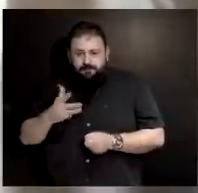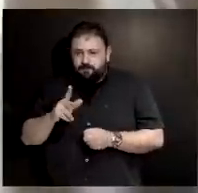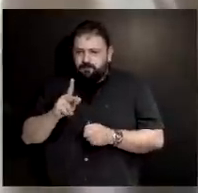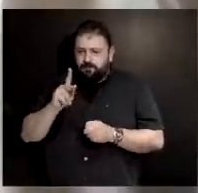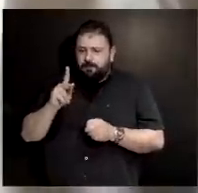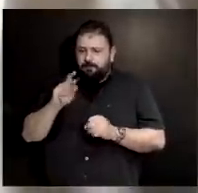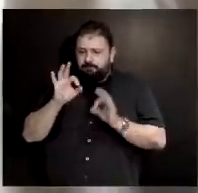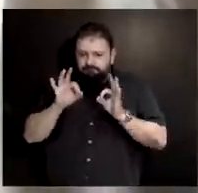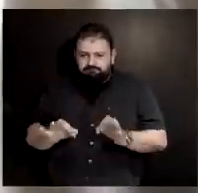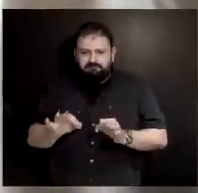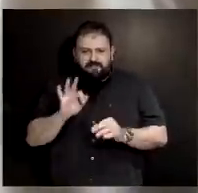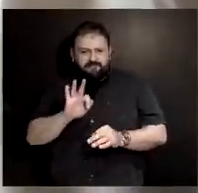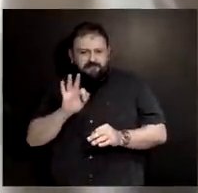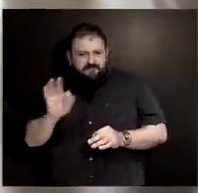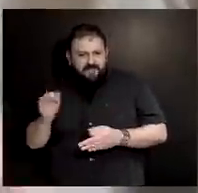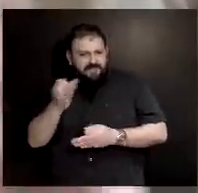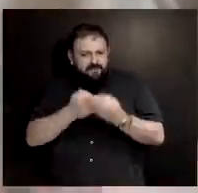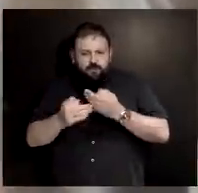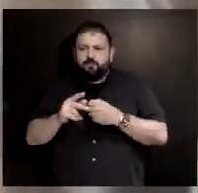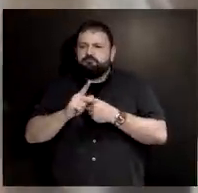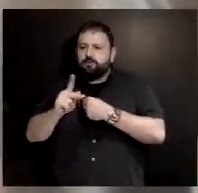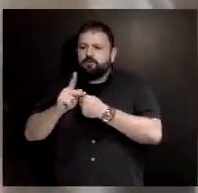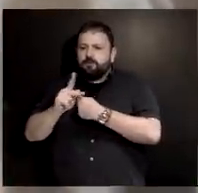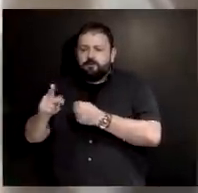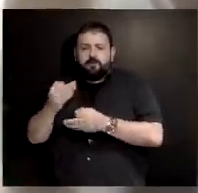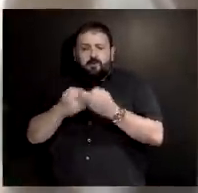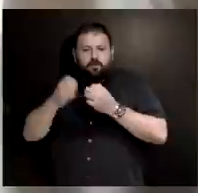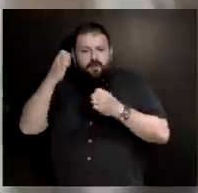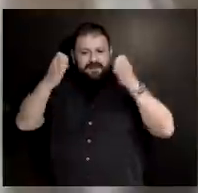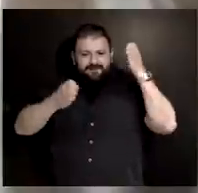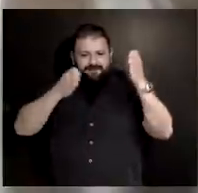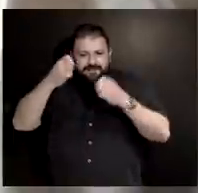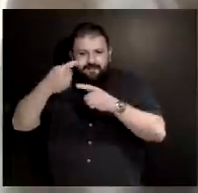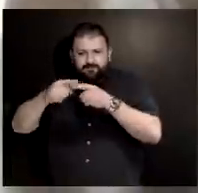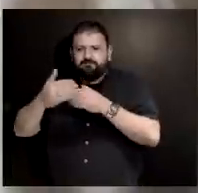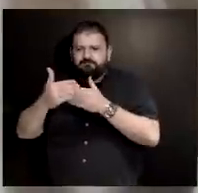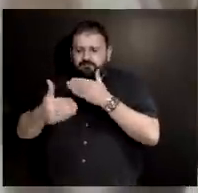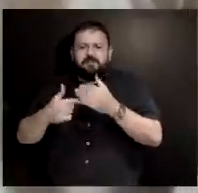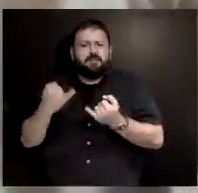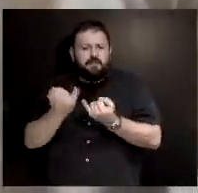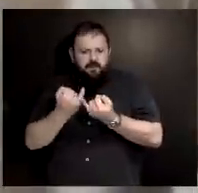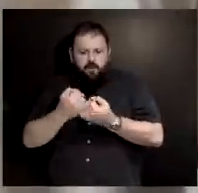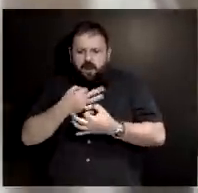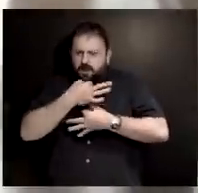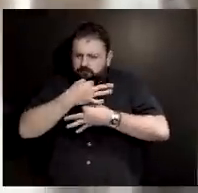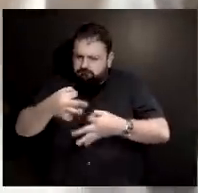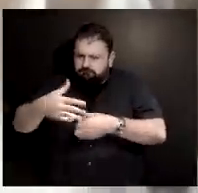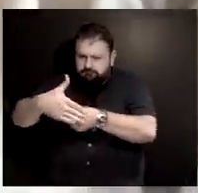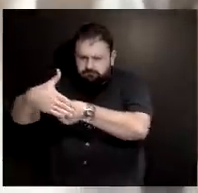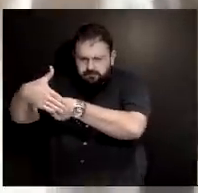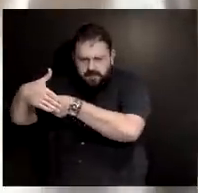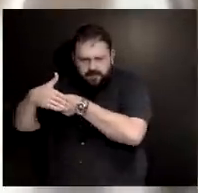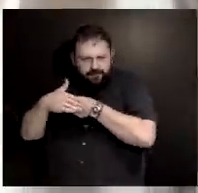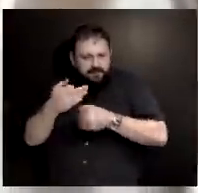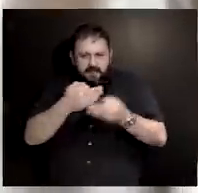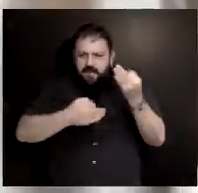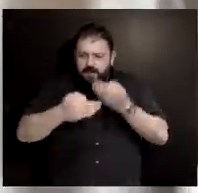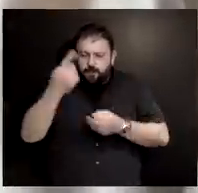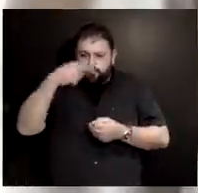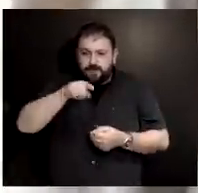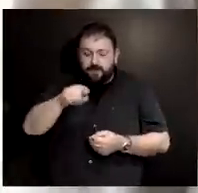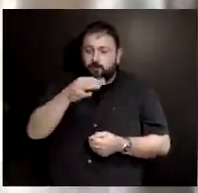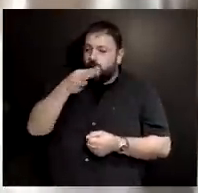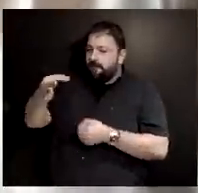las fechas de las siguientes extravaganas, las iremos anunciando con más tiempo posible para que ustedes inviten a su gente y se